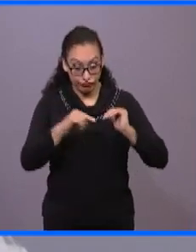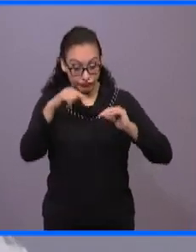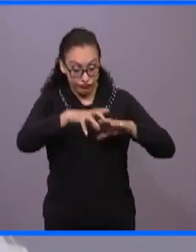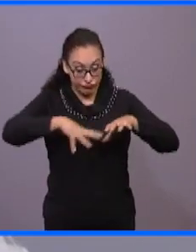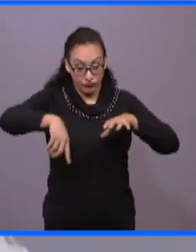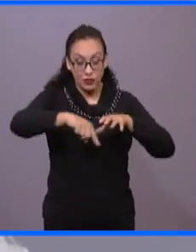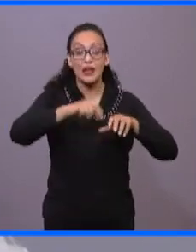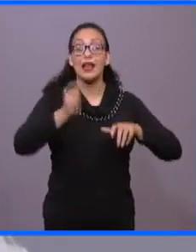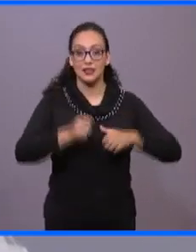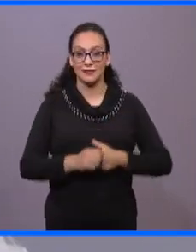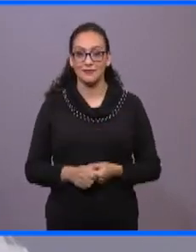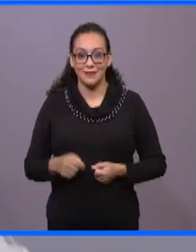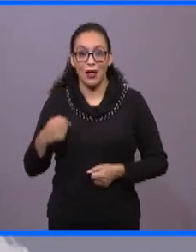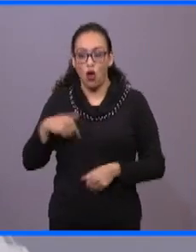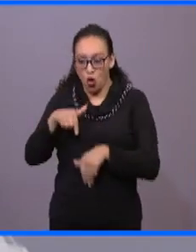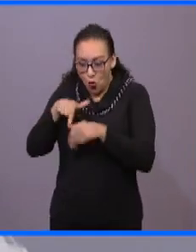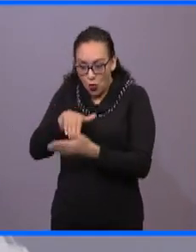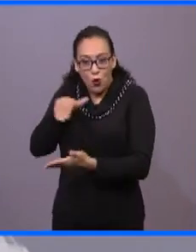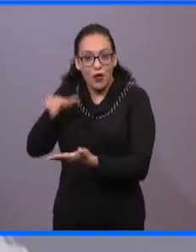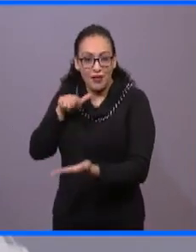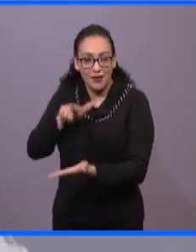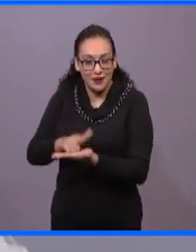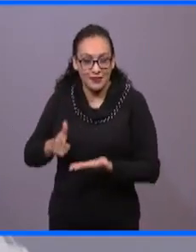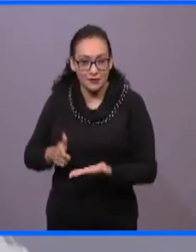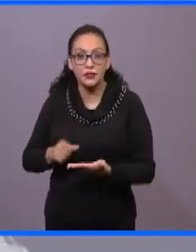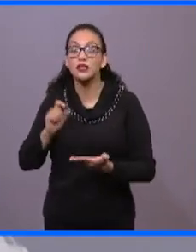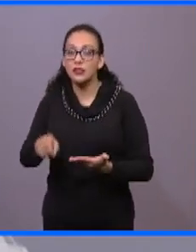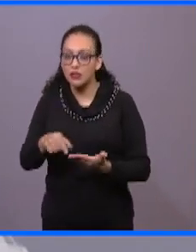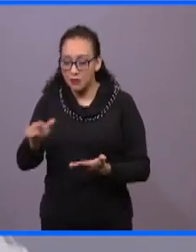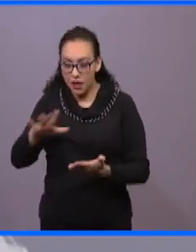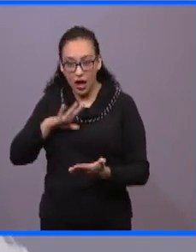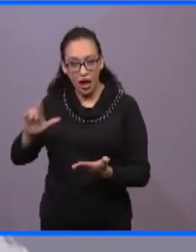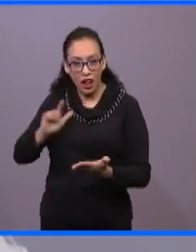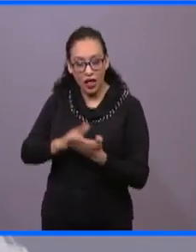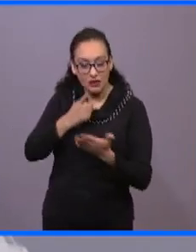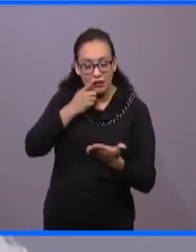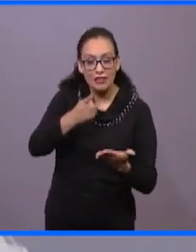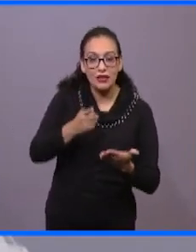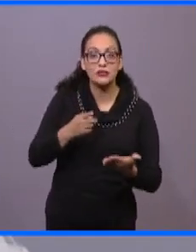mandato legal, así como a una convicción institucional